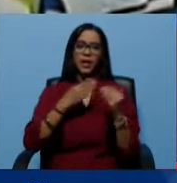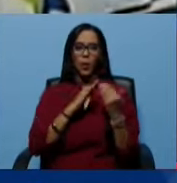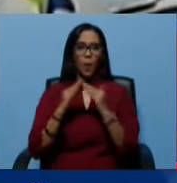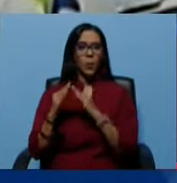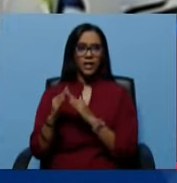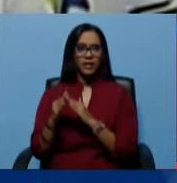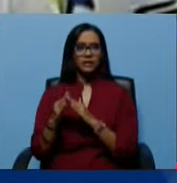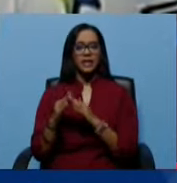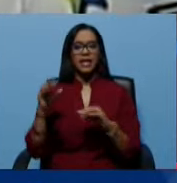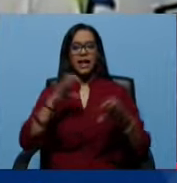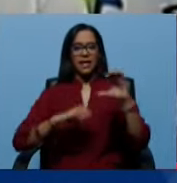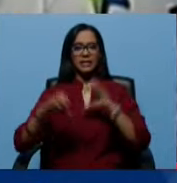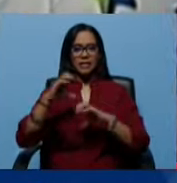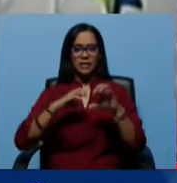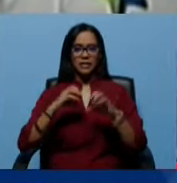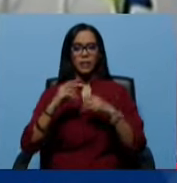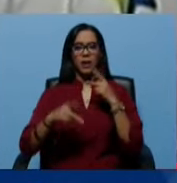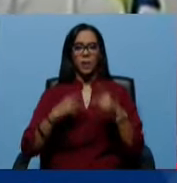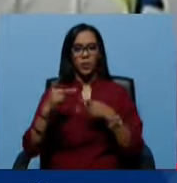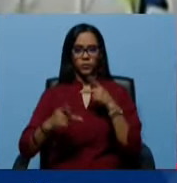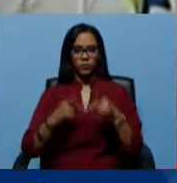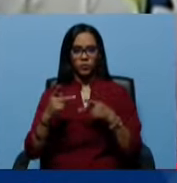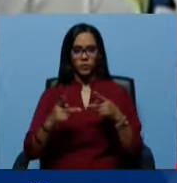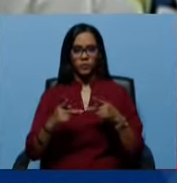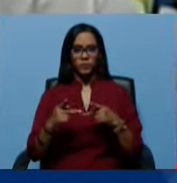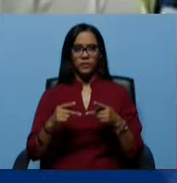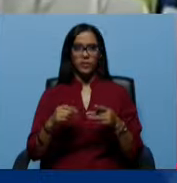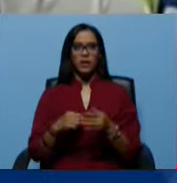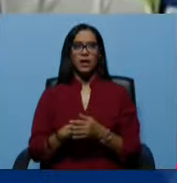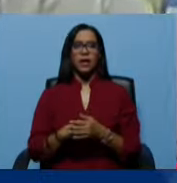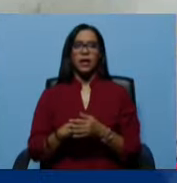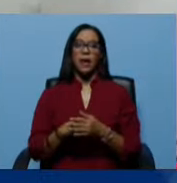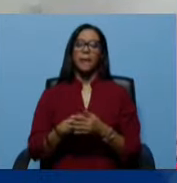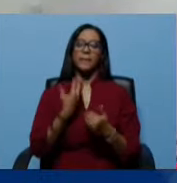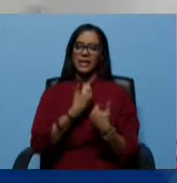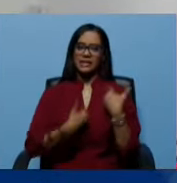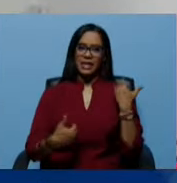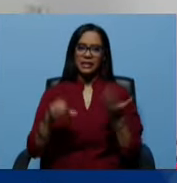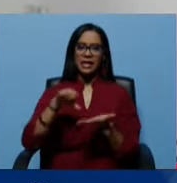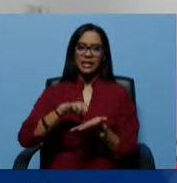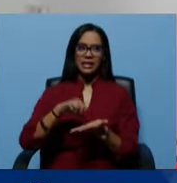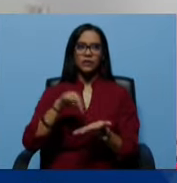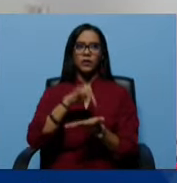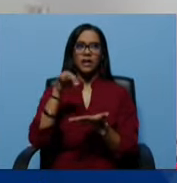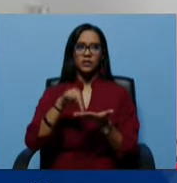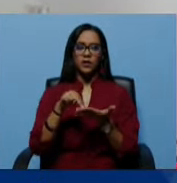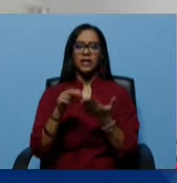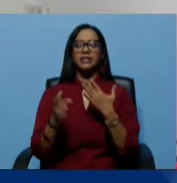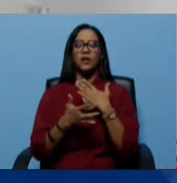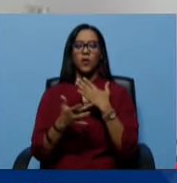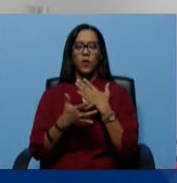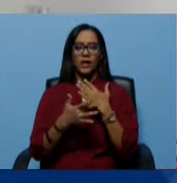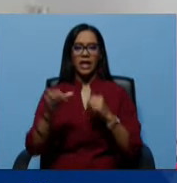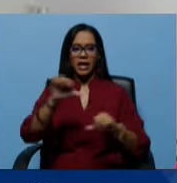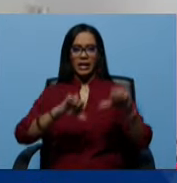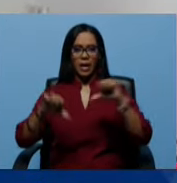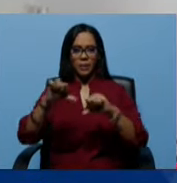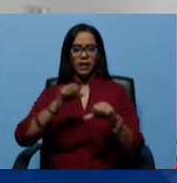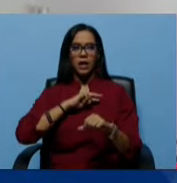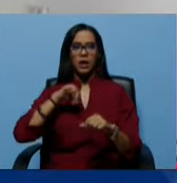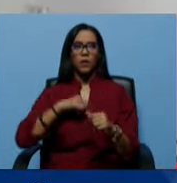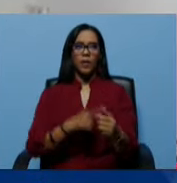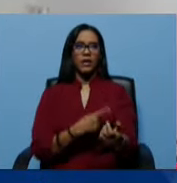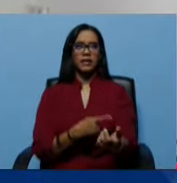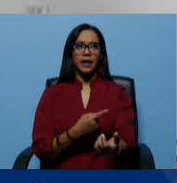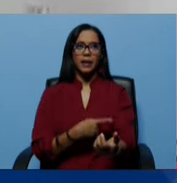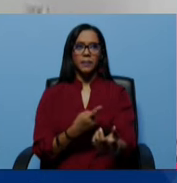comunalización de la ciencia para la producción. Matic Medina, presidenta del Centro Nacional de Tecnología Química. Nuestra hermana Xiomara